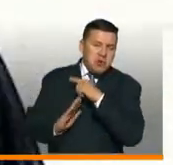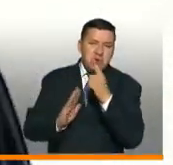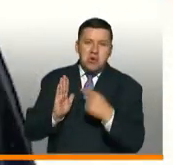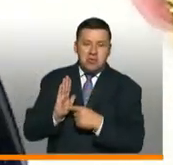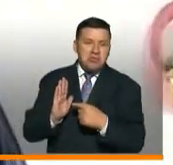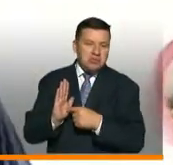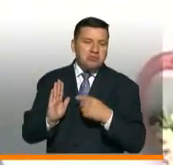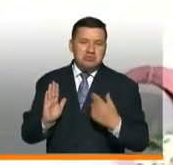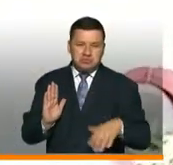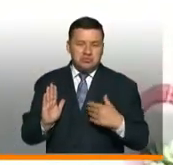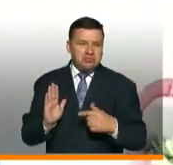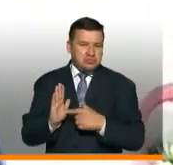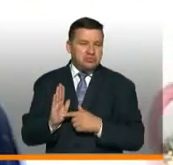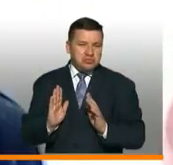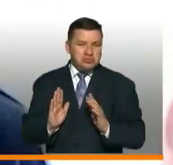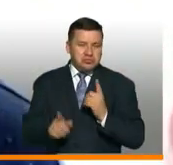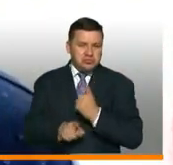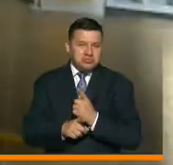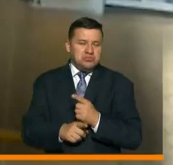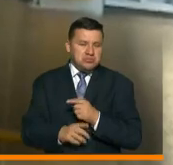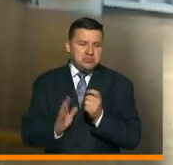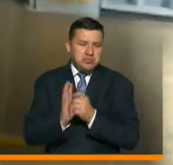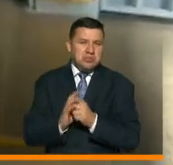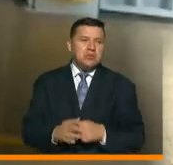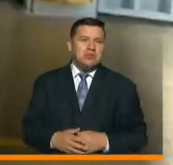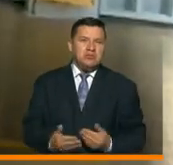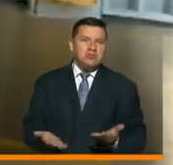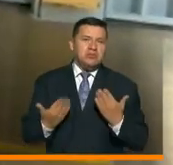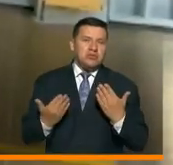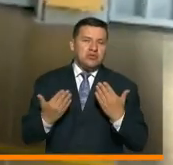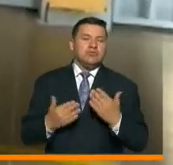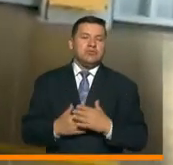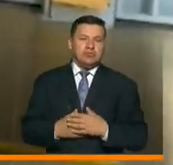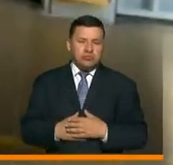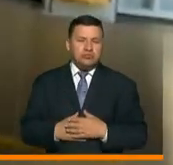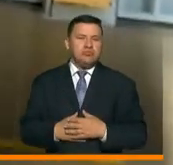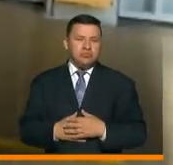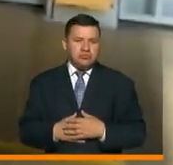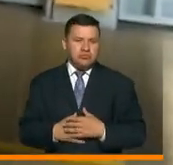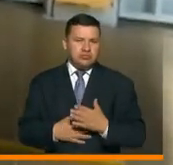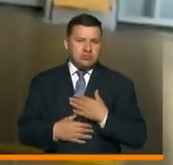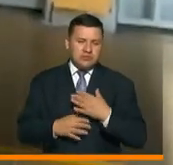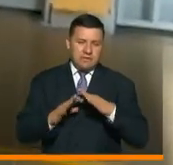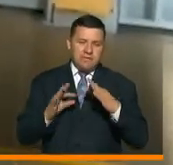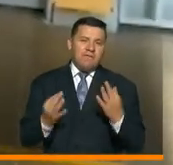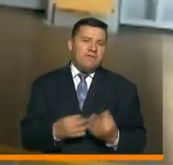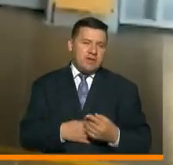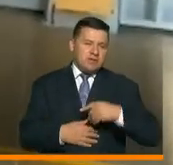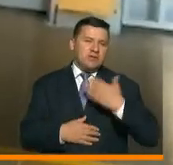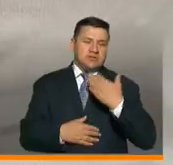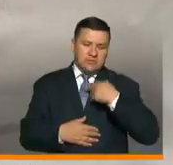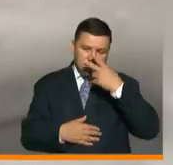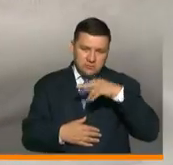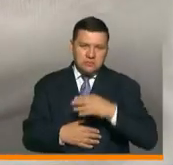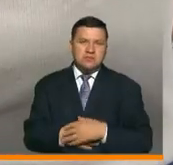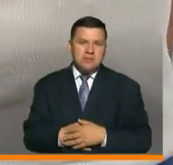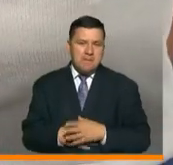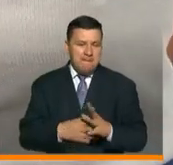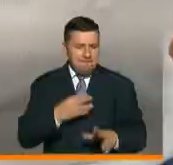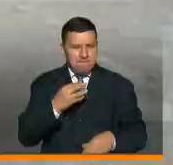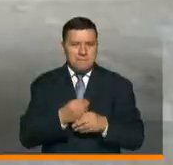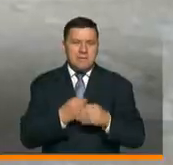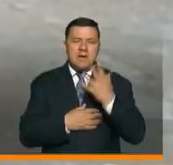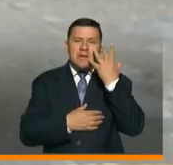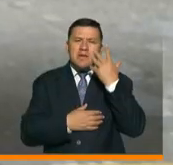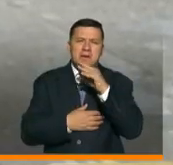completo en sus productos que contiene. Nos sirvió mucho para nuestras familias y nuestros hijos. Aumentamos